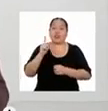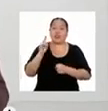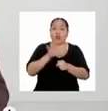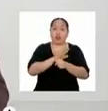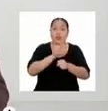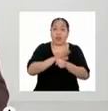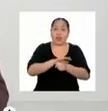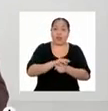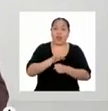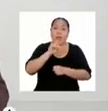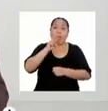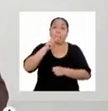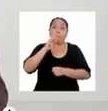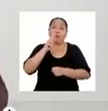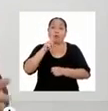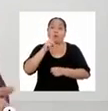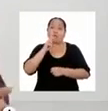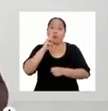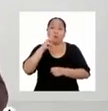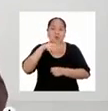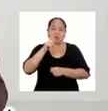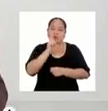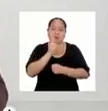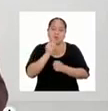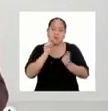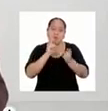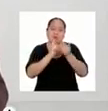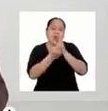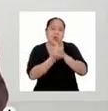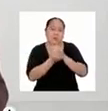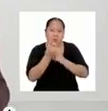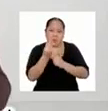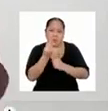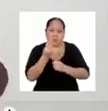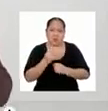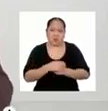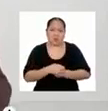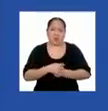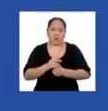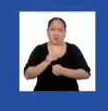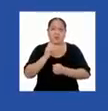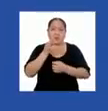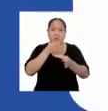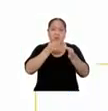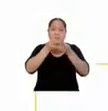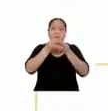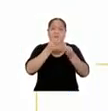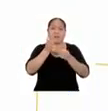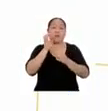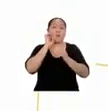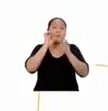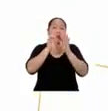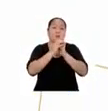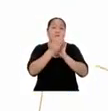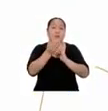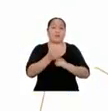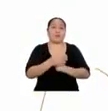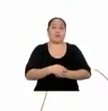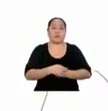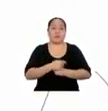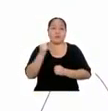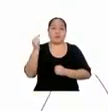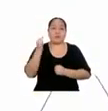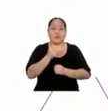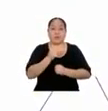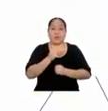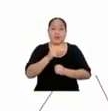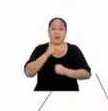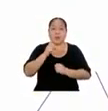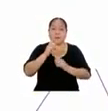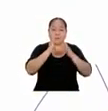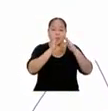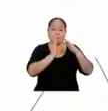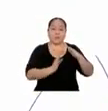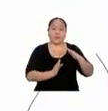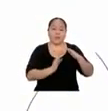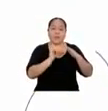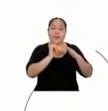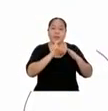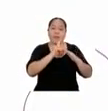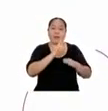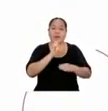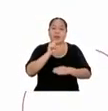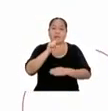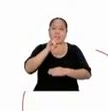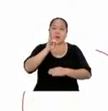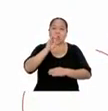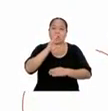estos tipos de pirámides no varía casi nada. Te lo explico con un ejemplo. Aquí tenemos una pirámide que es irregular